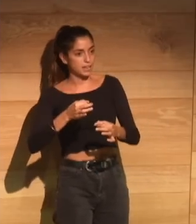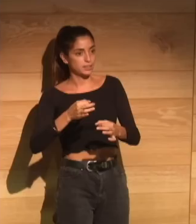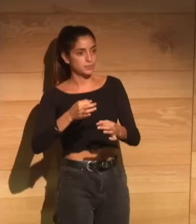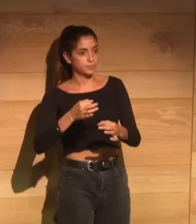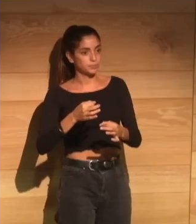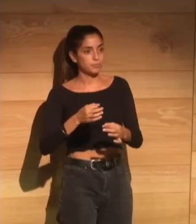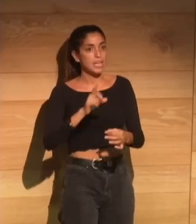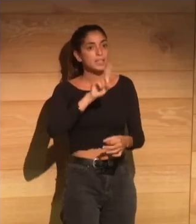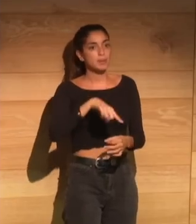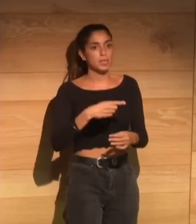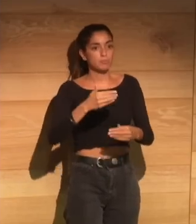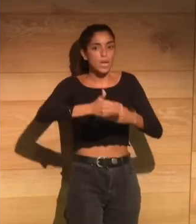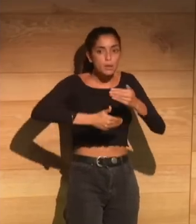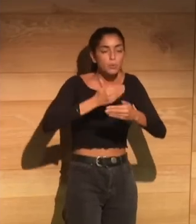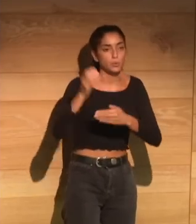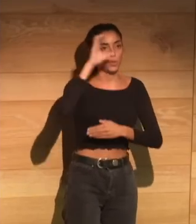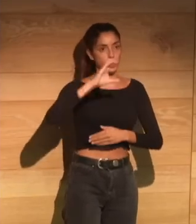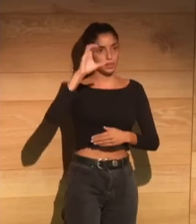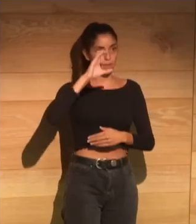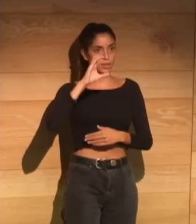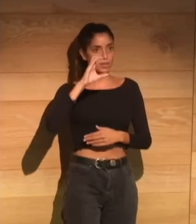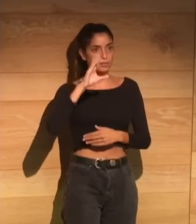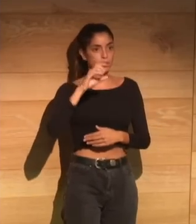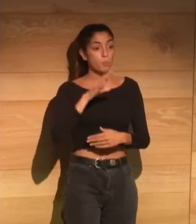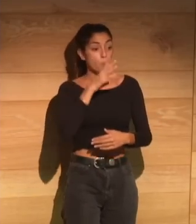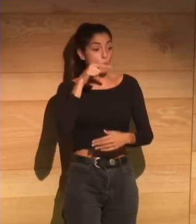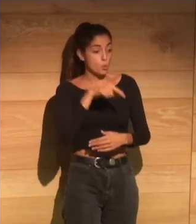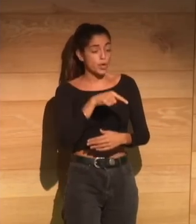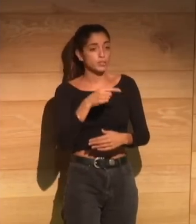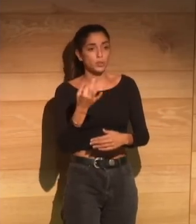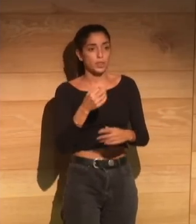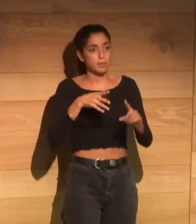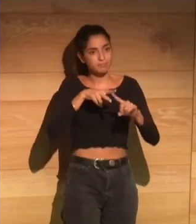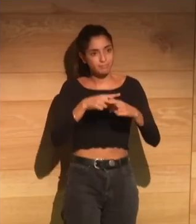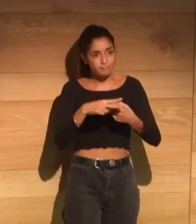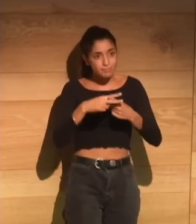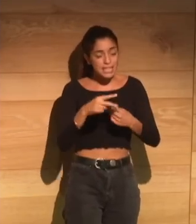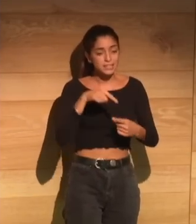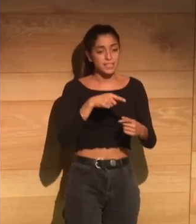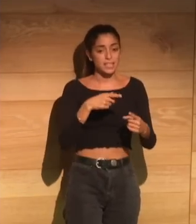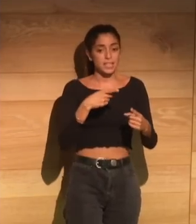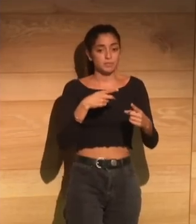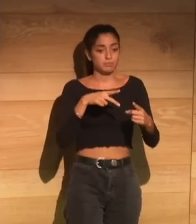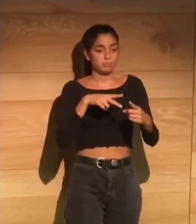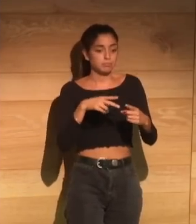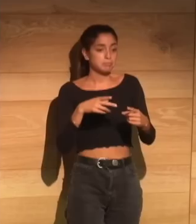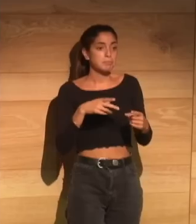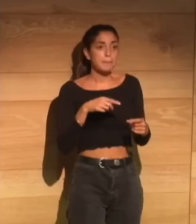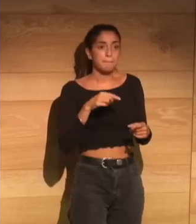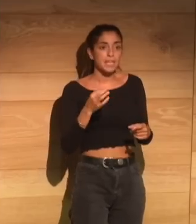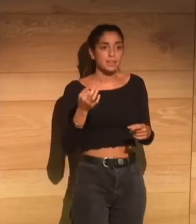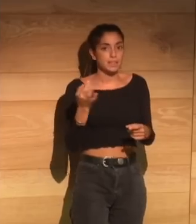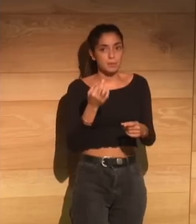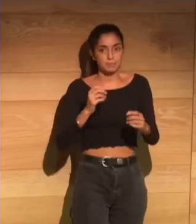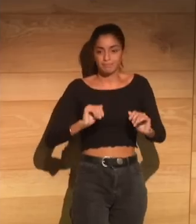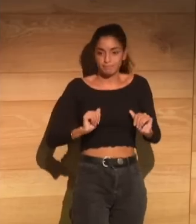con una evolución de la ciencia. Y por eso se usan determinados instrumentos interpuestos que nuevamente, como